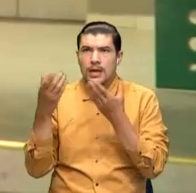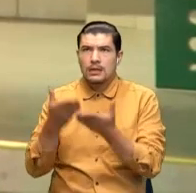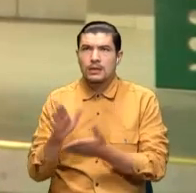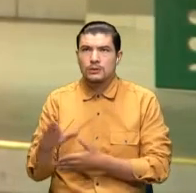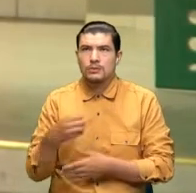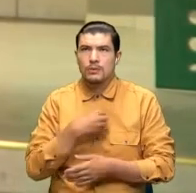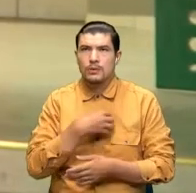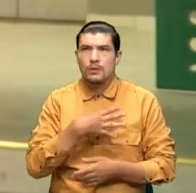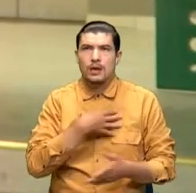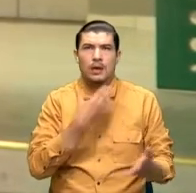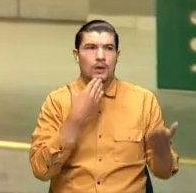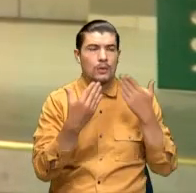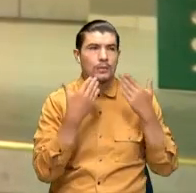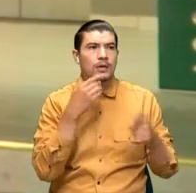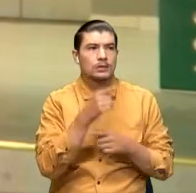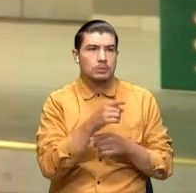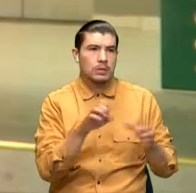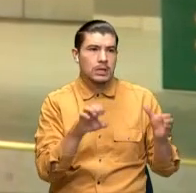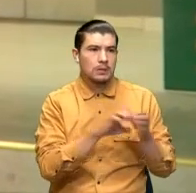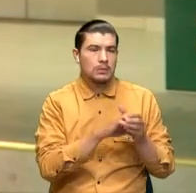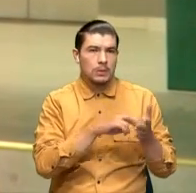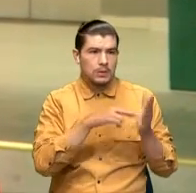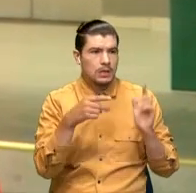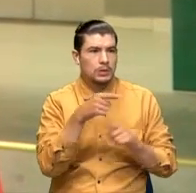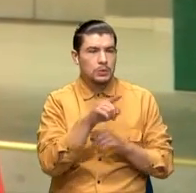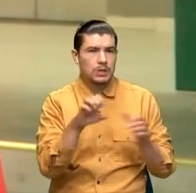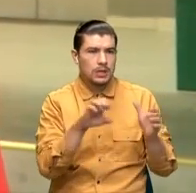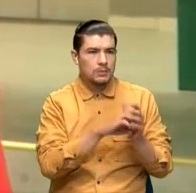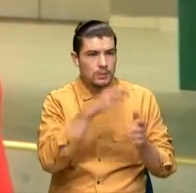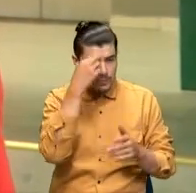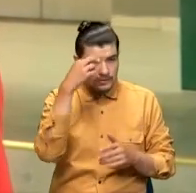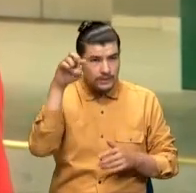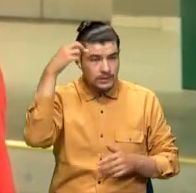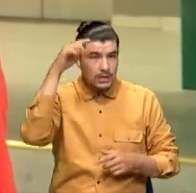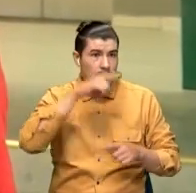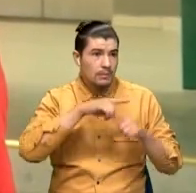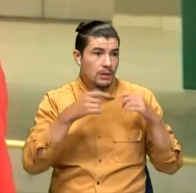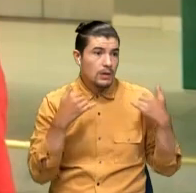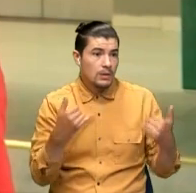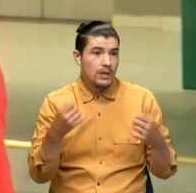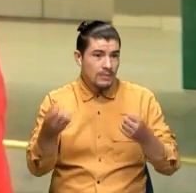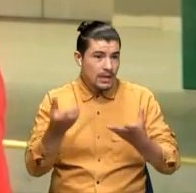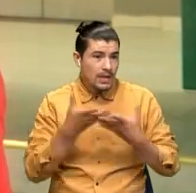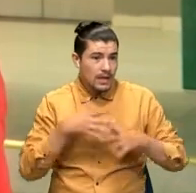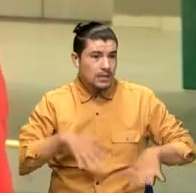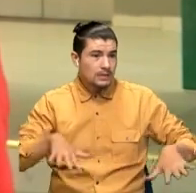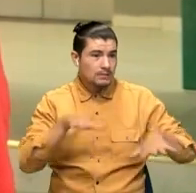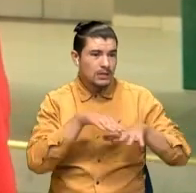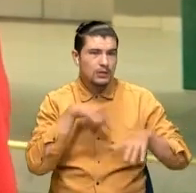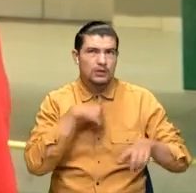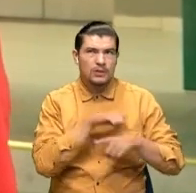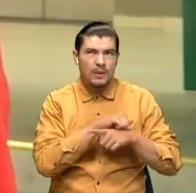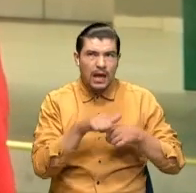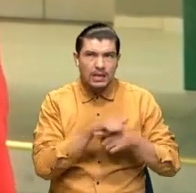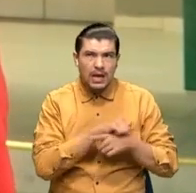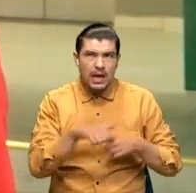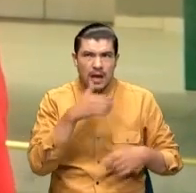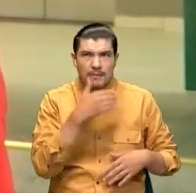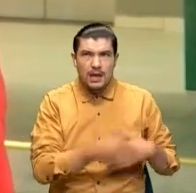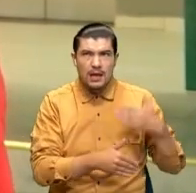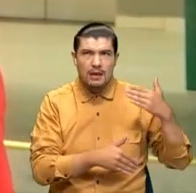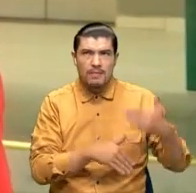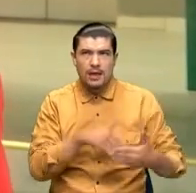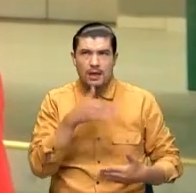y hay confianza de parte del cuerpo técnico del equipo profesional pero pero el espacio tengo que ganarme un entrenamiento entrenamiento y